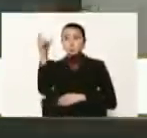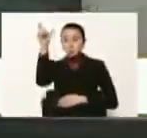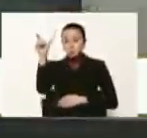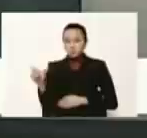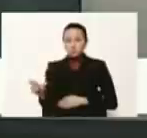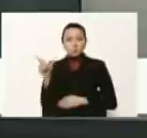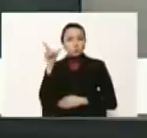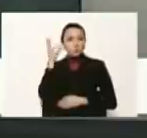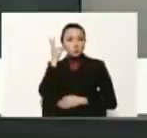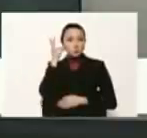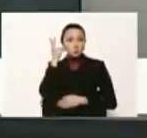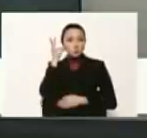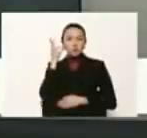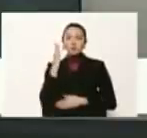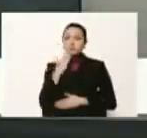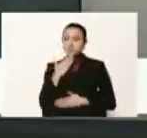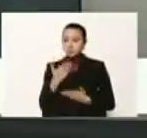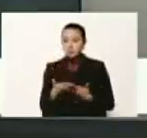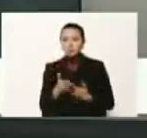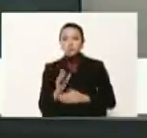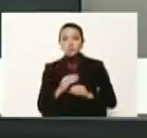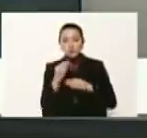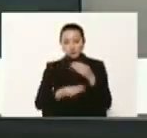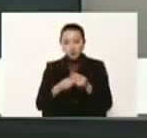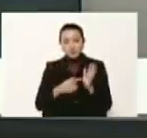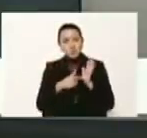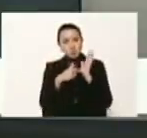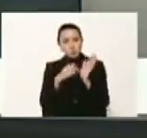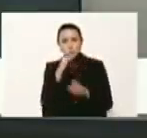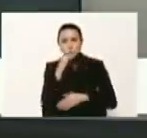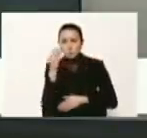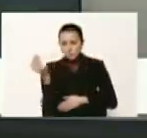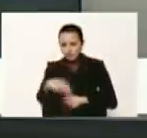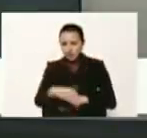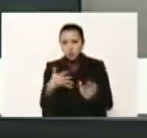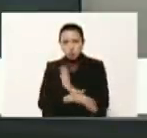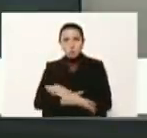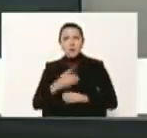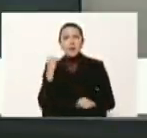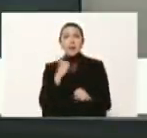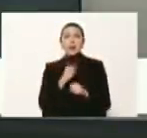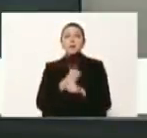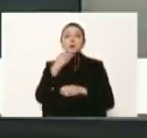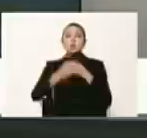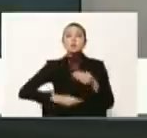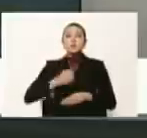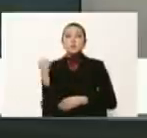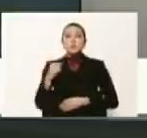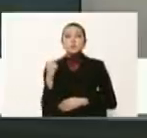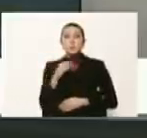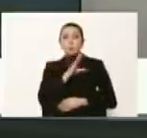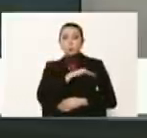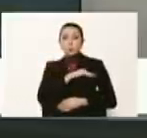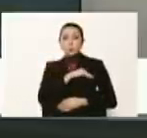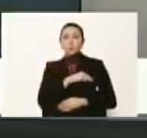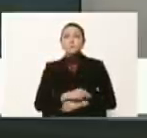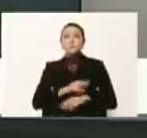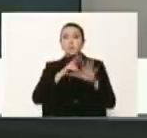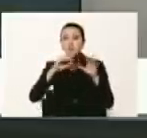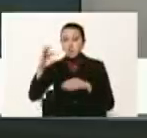jefa para que por favor brinde detalles de esta operación efectiva que en apenas 70 horas ha